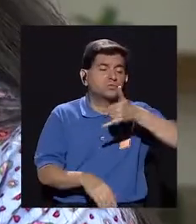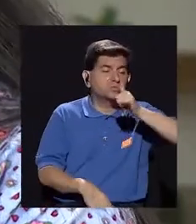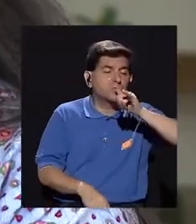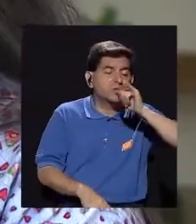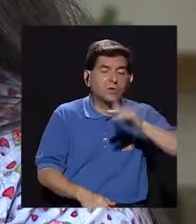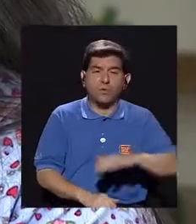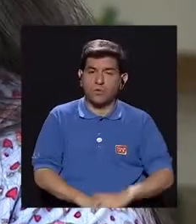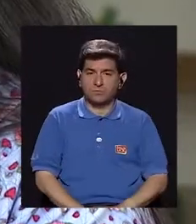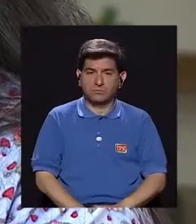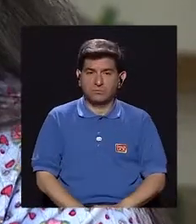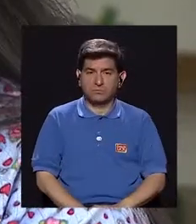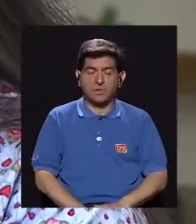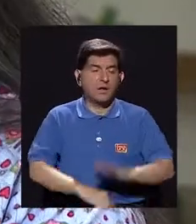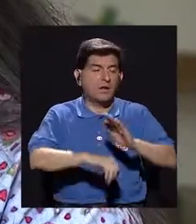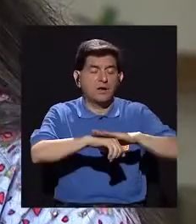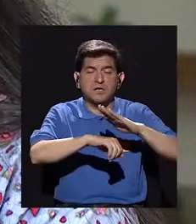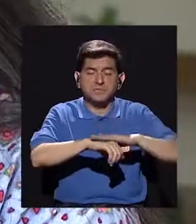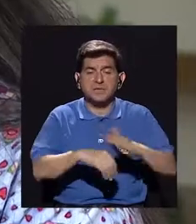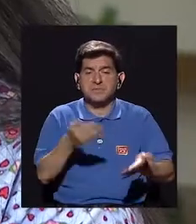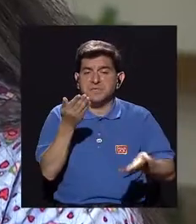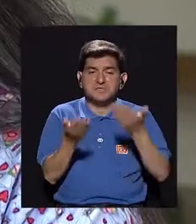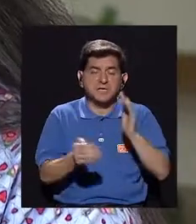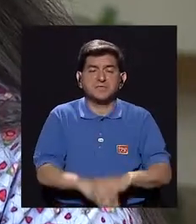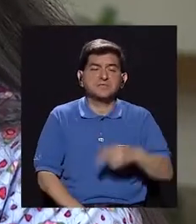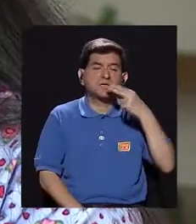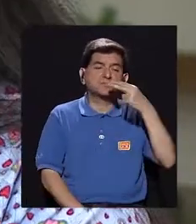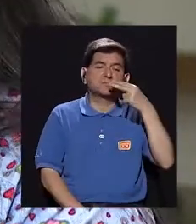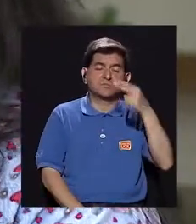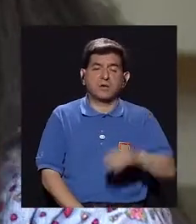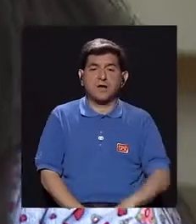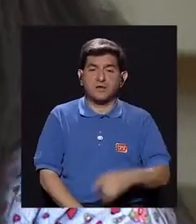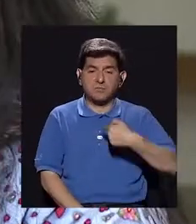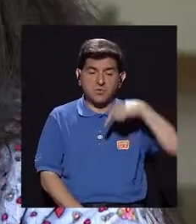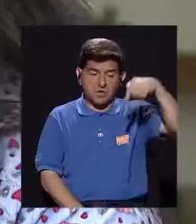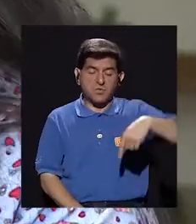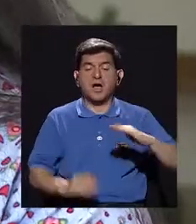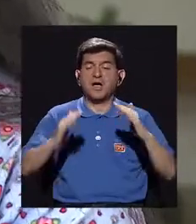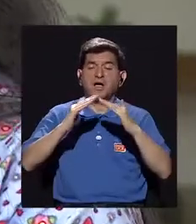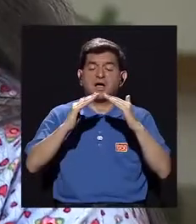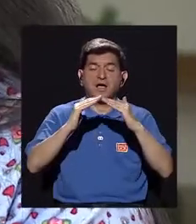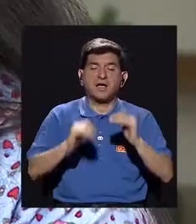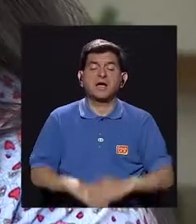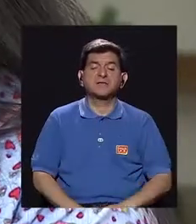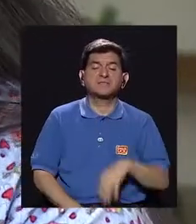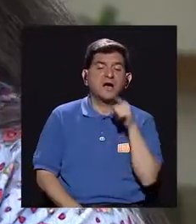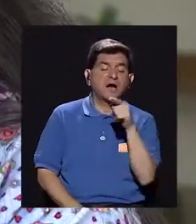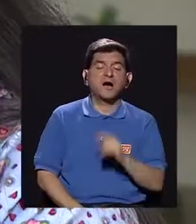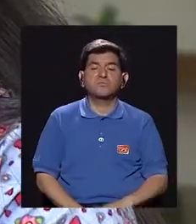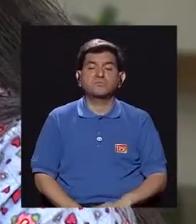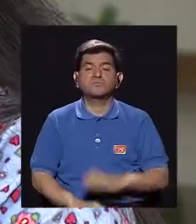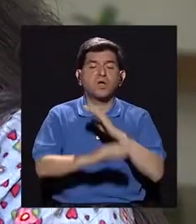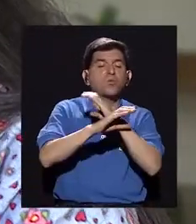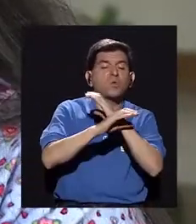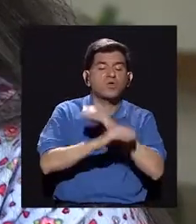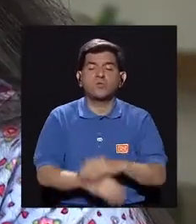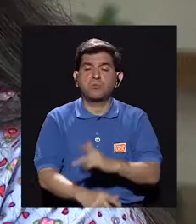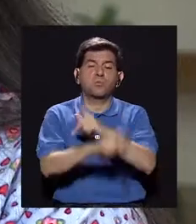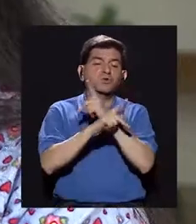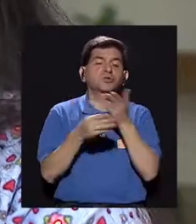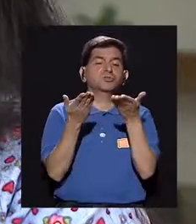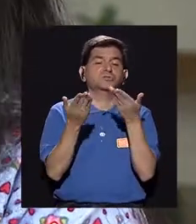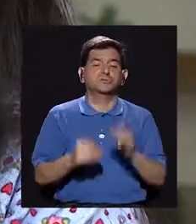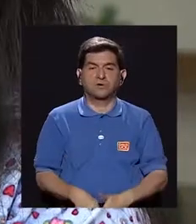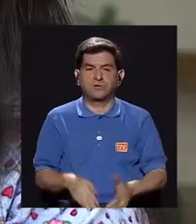de licor, por ejemplo, les permiten consumo inclusive de tabaco porque yo estoy aquí cuidándolo, ¿verdad? Porque yo estoy aquí